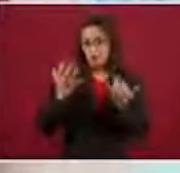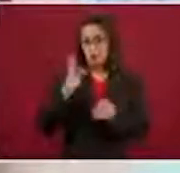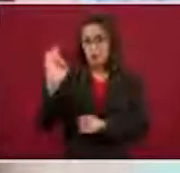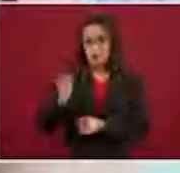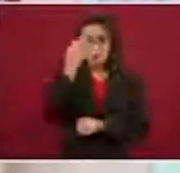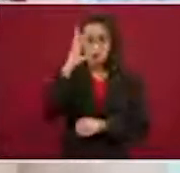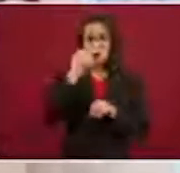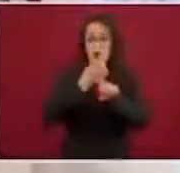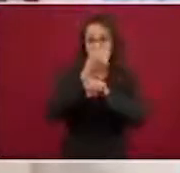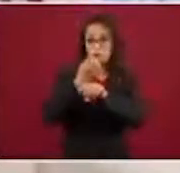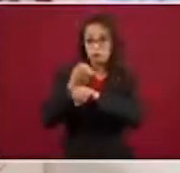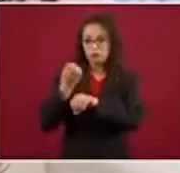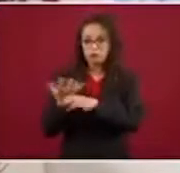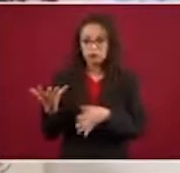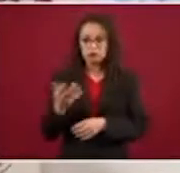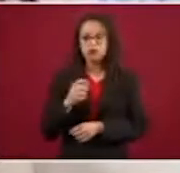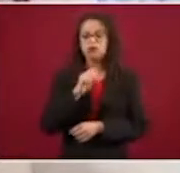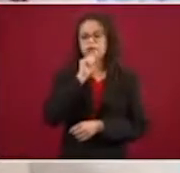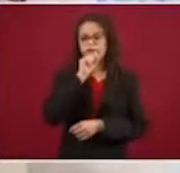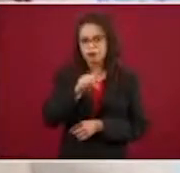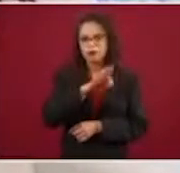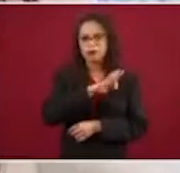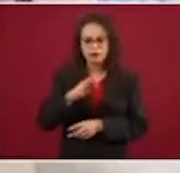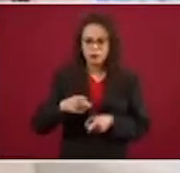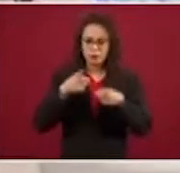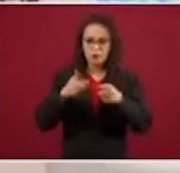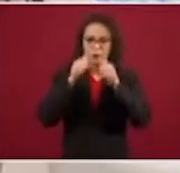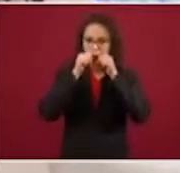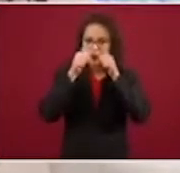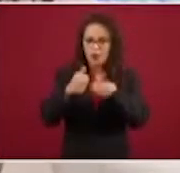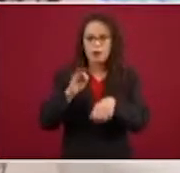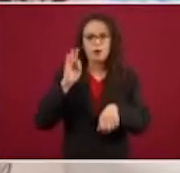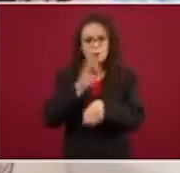darse el mismo trato y la misma defensa,